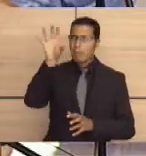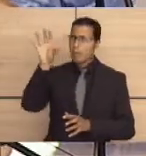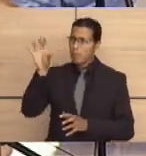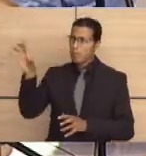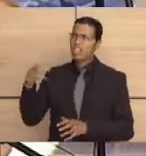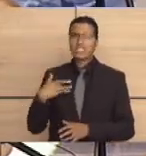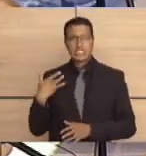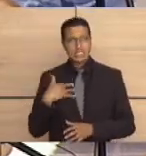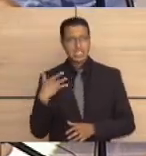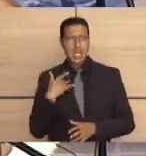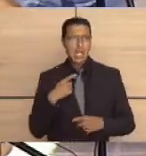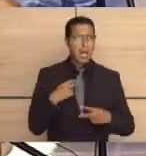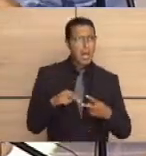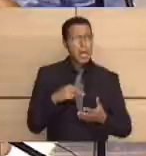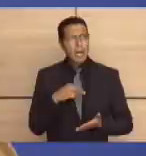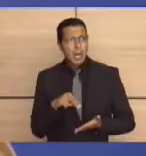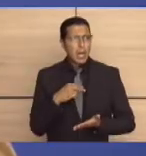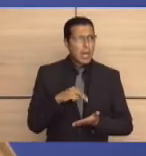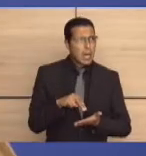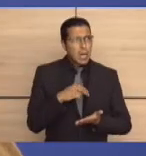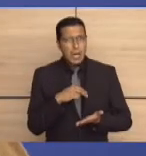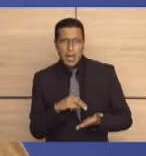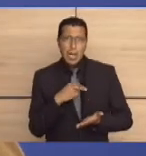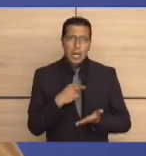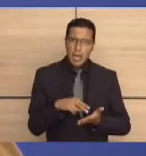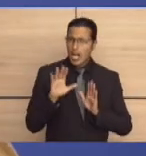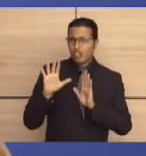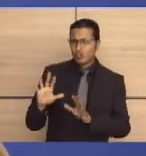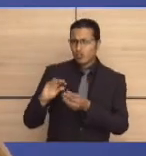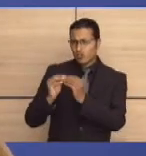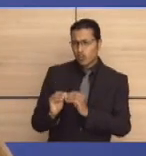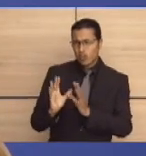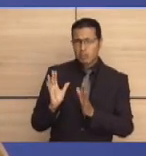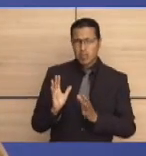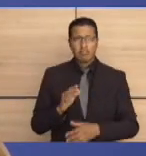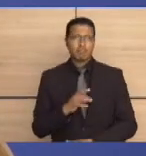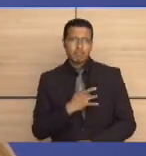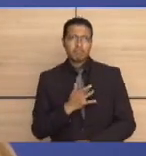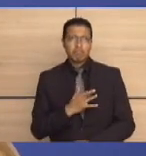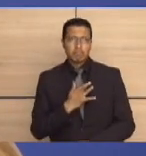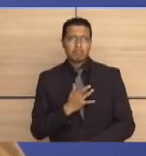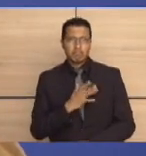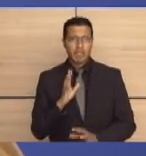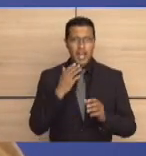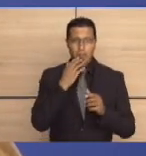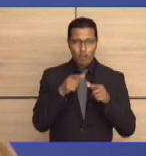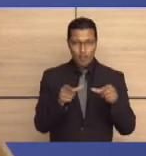sienten la música, nuestra música, a su manera, ¿no? Por ejemplo, en